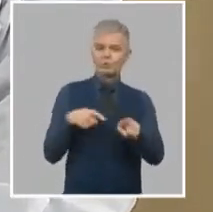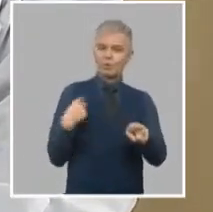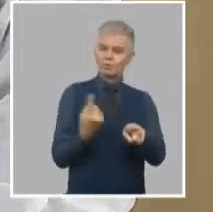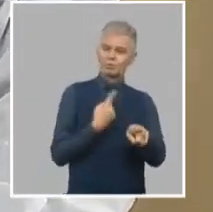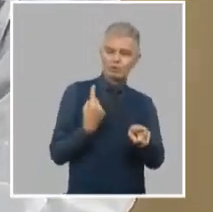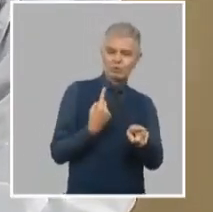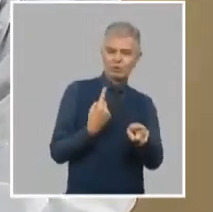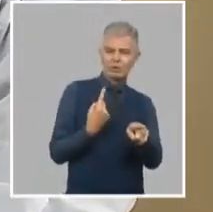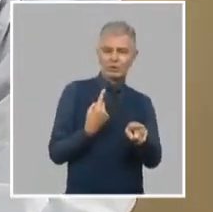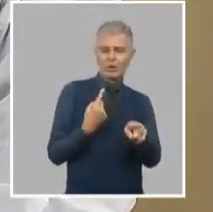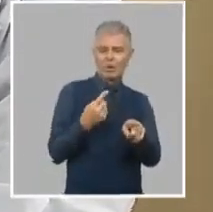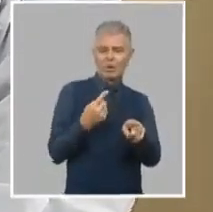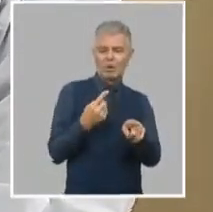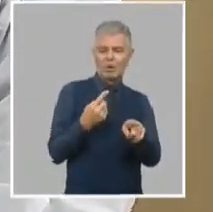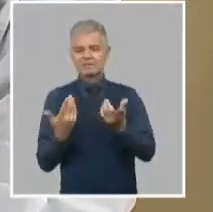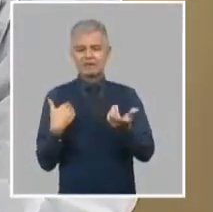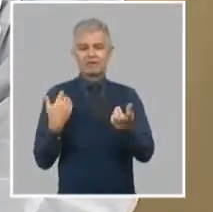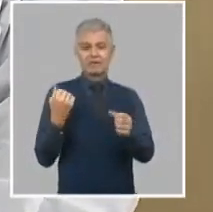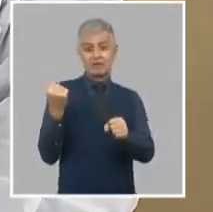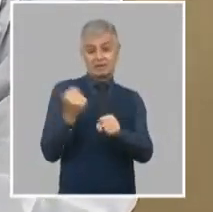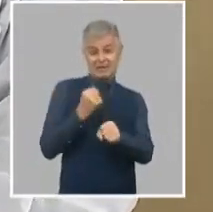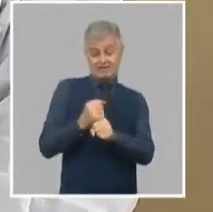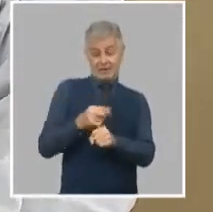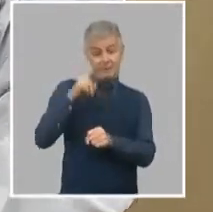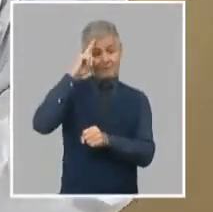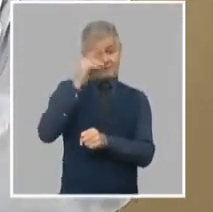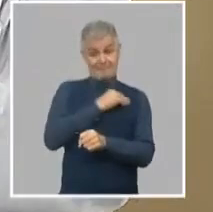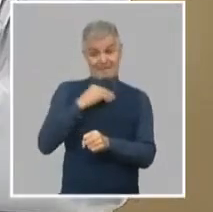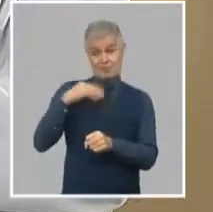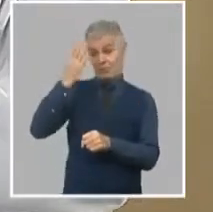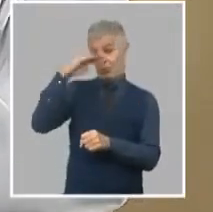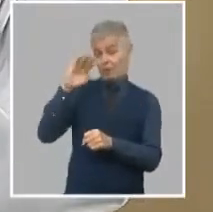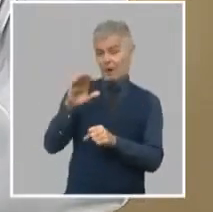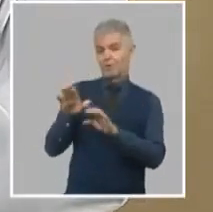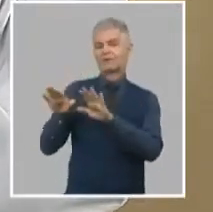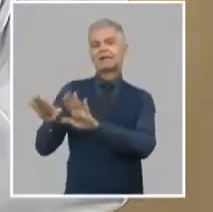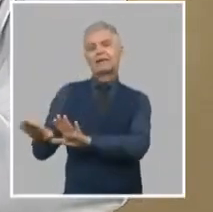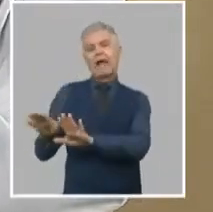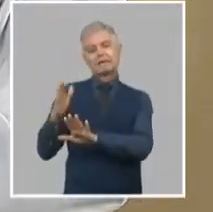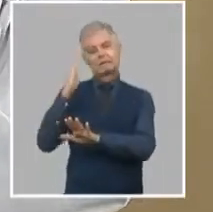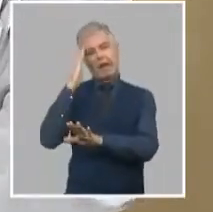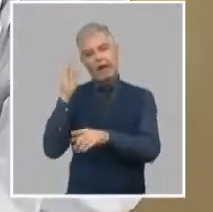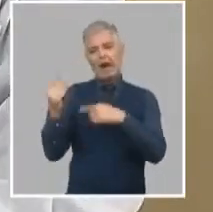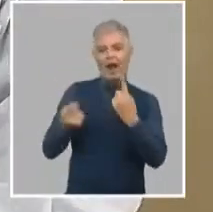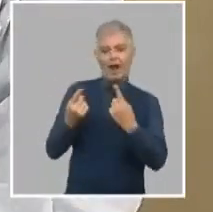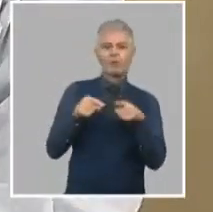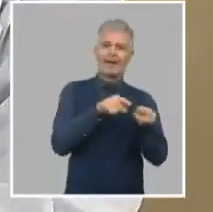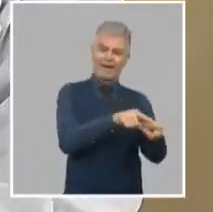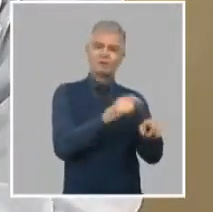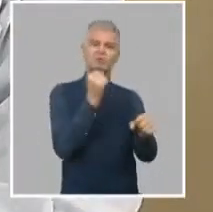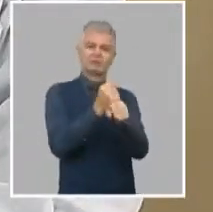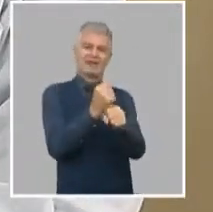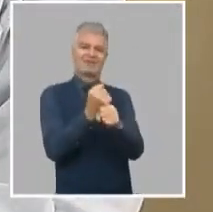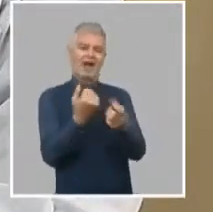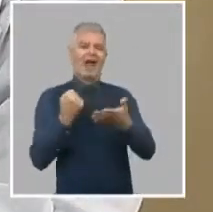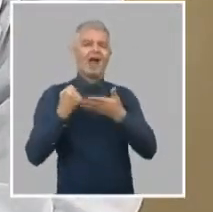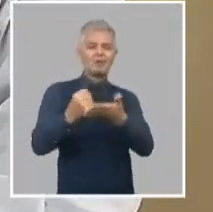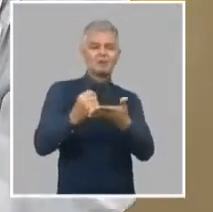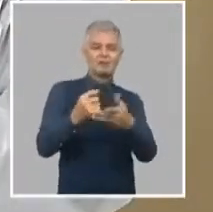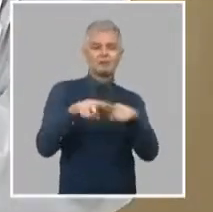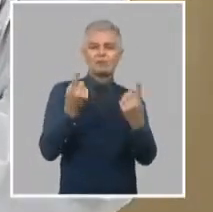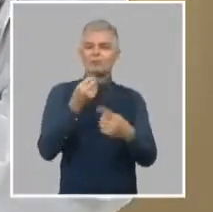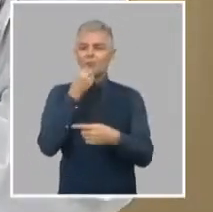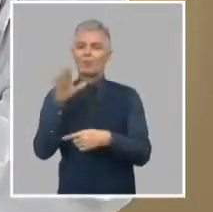suplir el tiempo de trabajo de los médicos cubanos y integrarse a la brigada para que pudieran